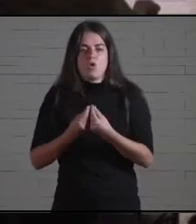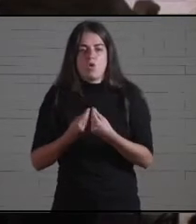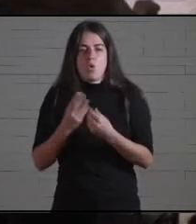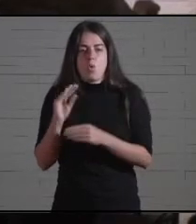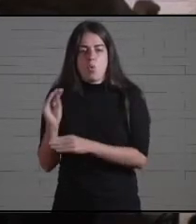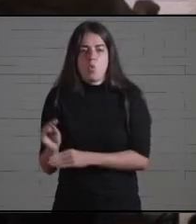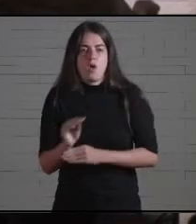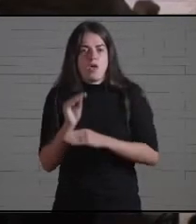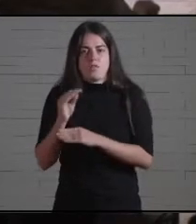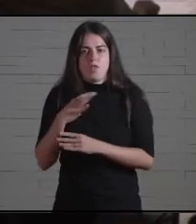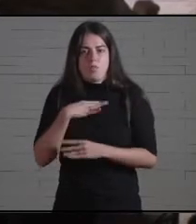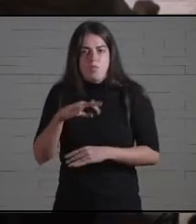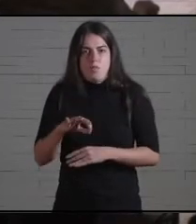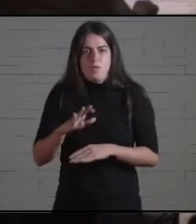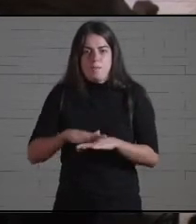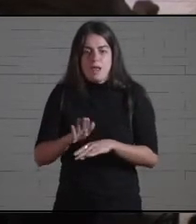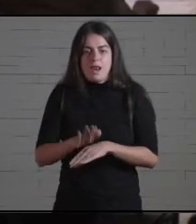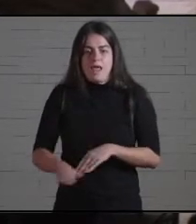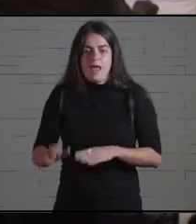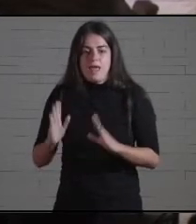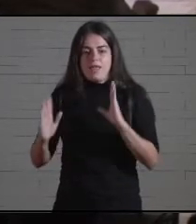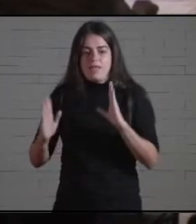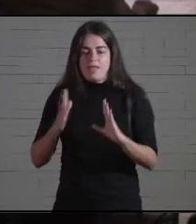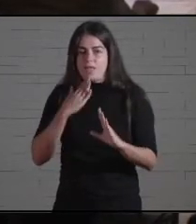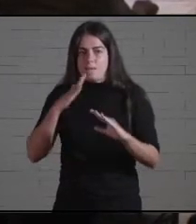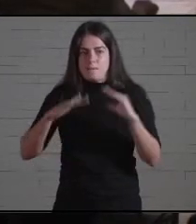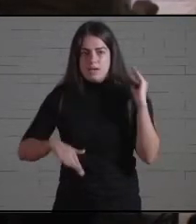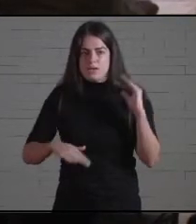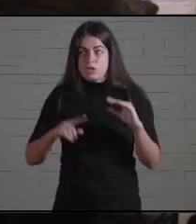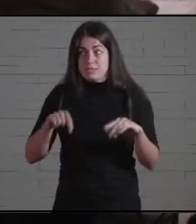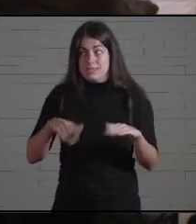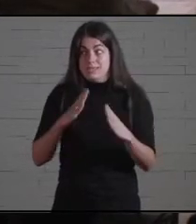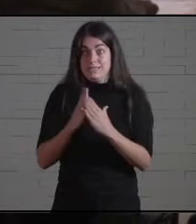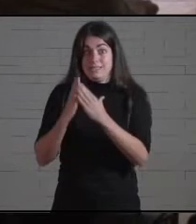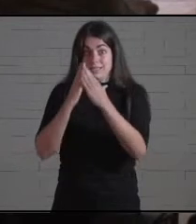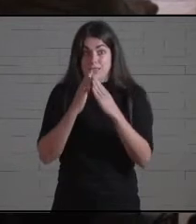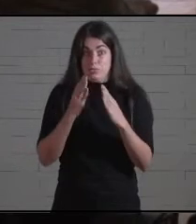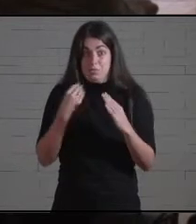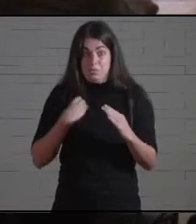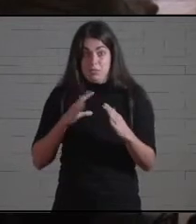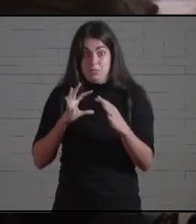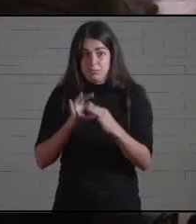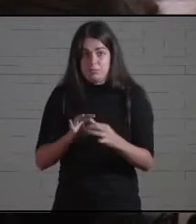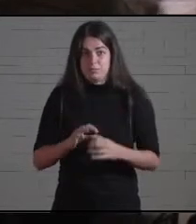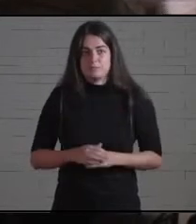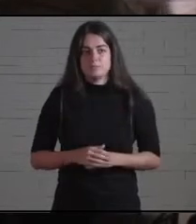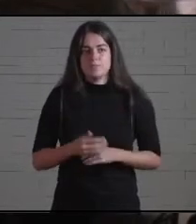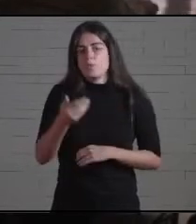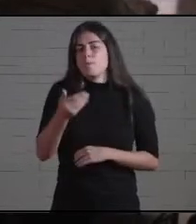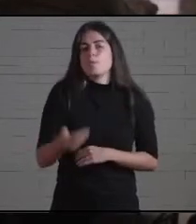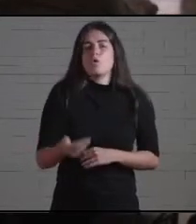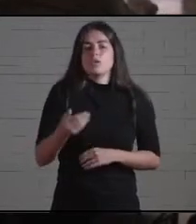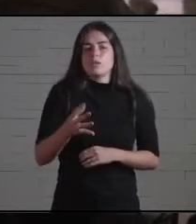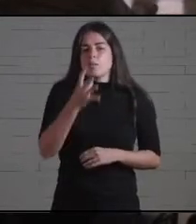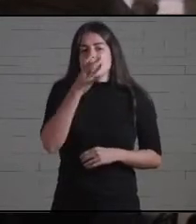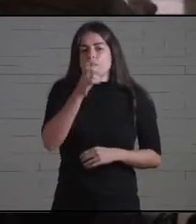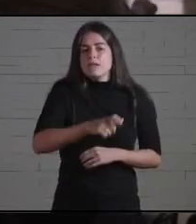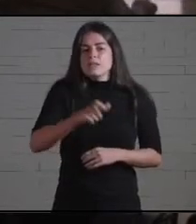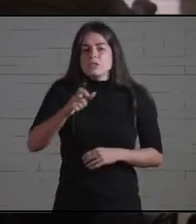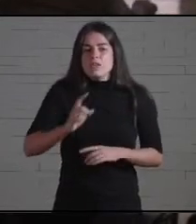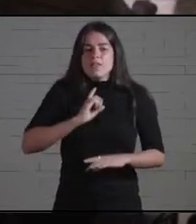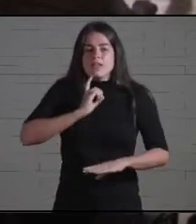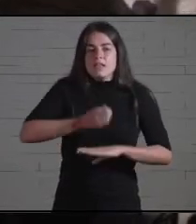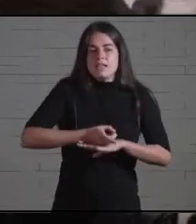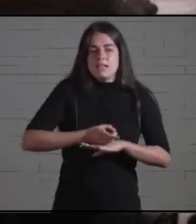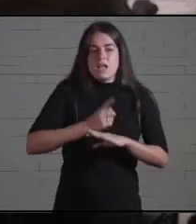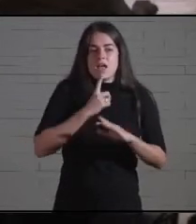cuidados a menores, que fue lo que se estudió en este caso. Y es muy importante porque las personas directivas sirven de